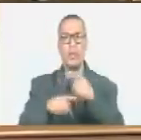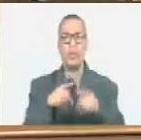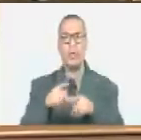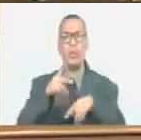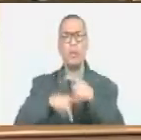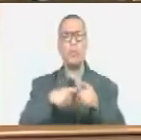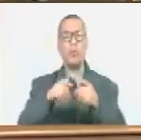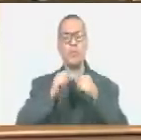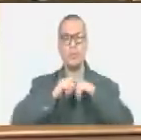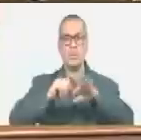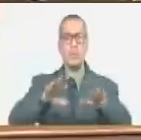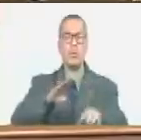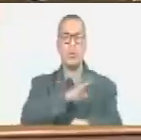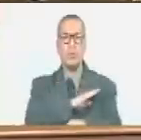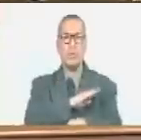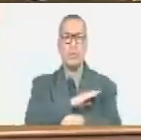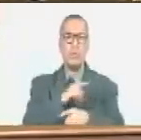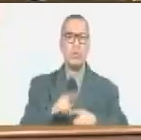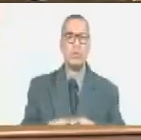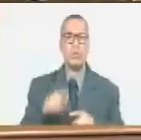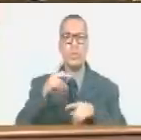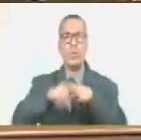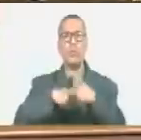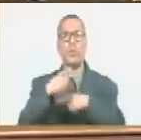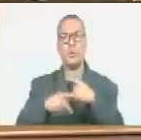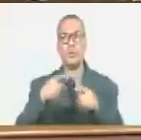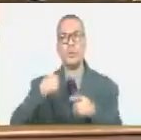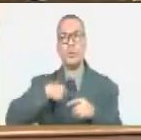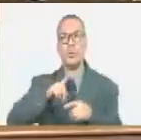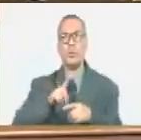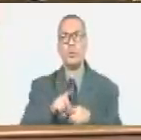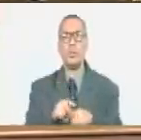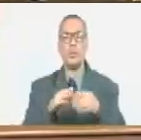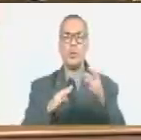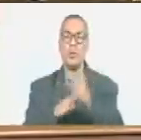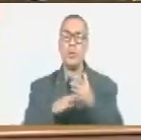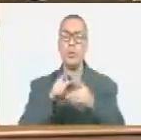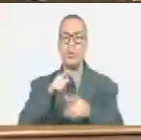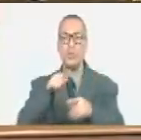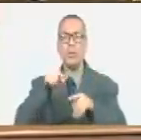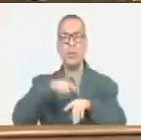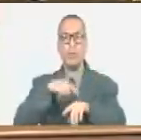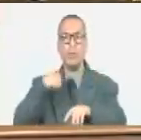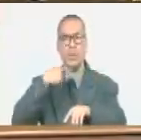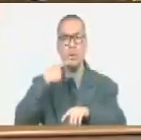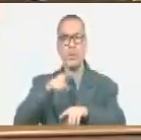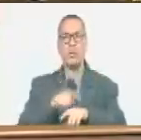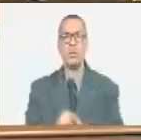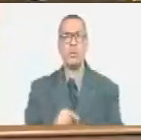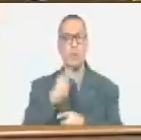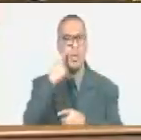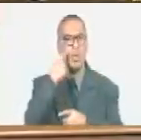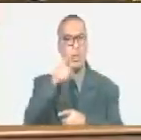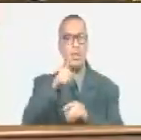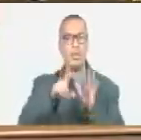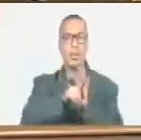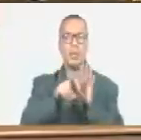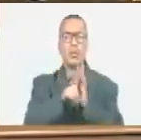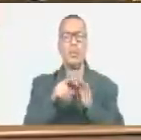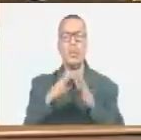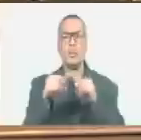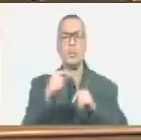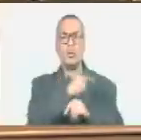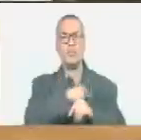proceso de extinción de dominio, procederán los recursos de revocación y apelación en los términos previstos en esta ley. Es todo,